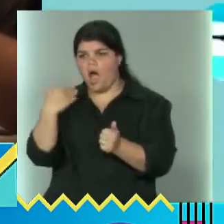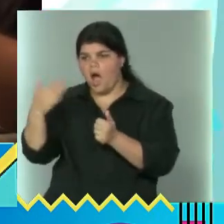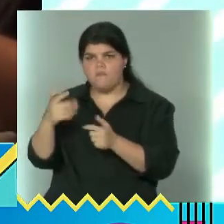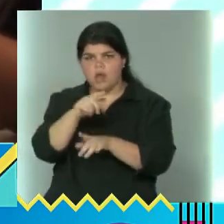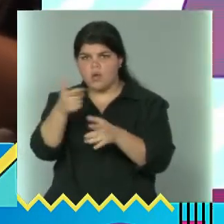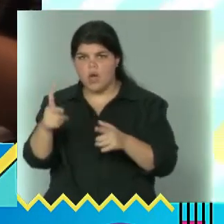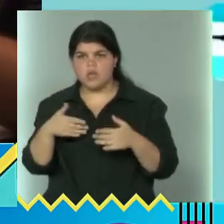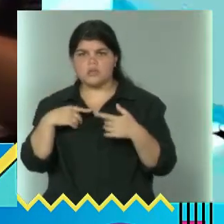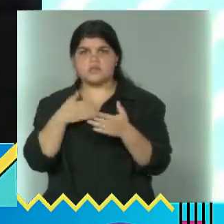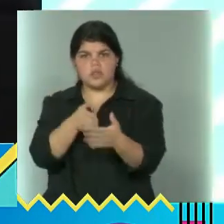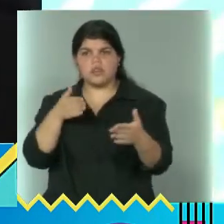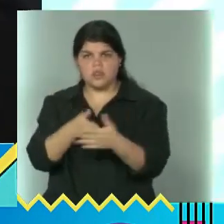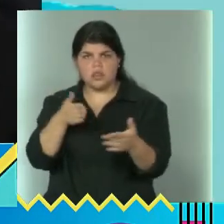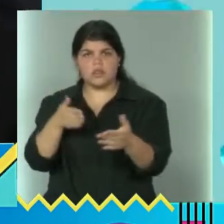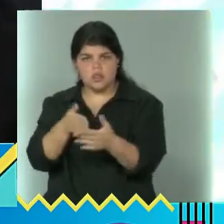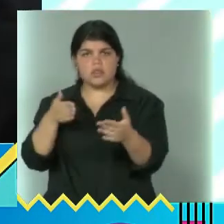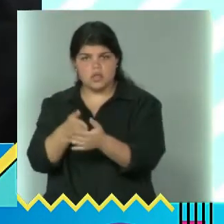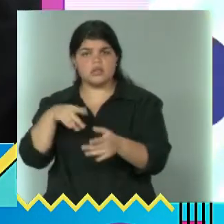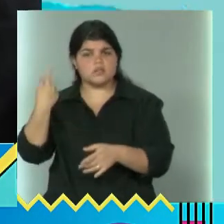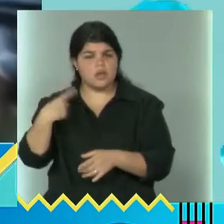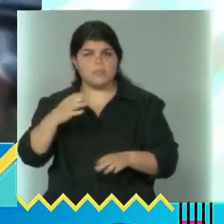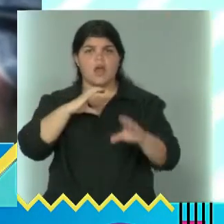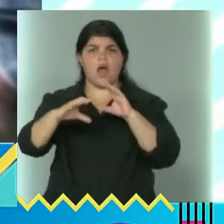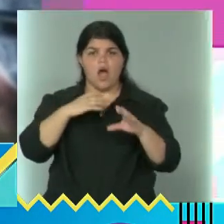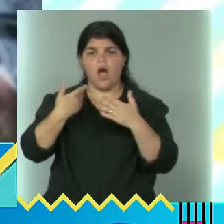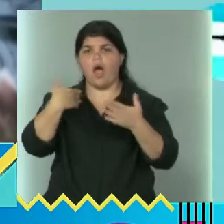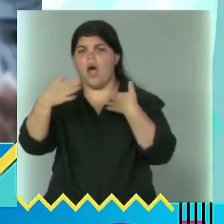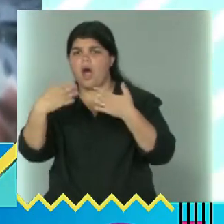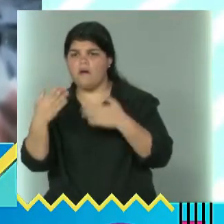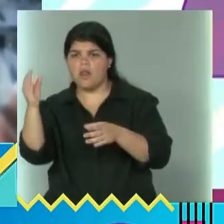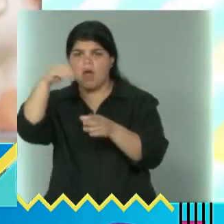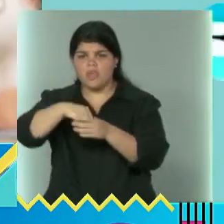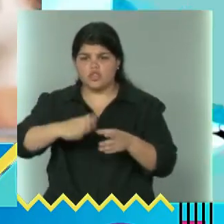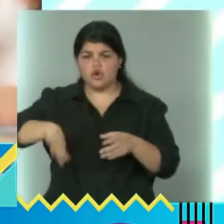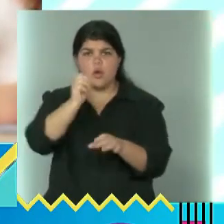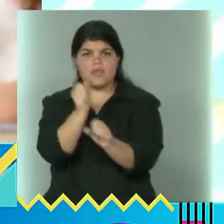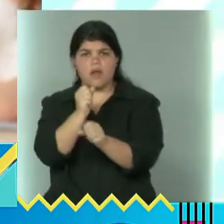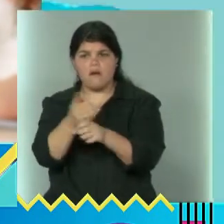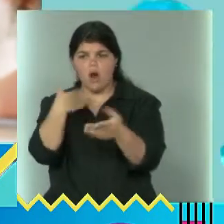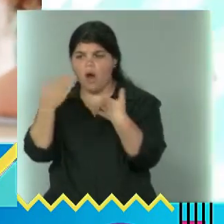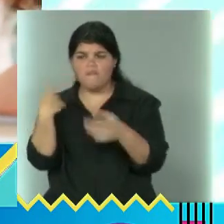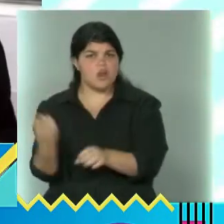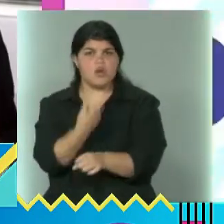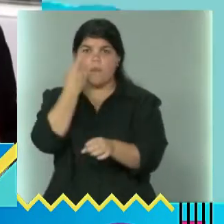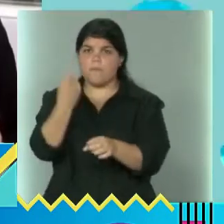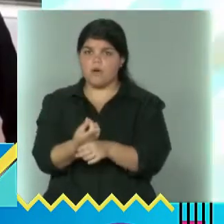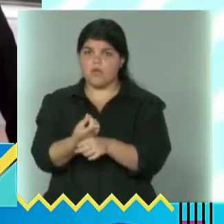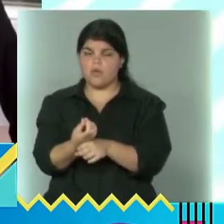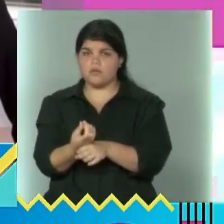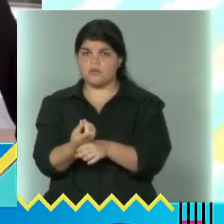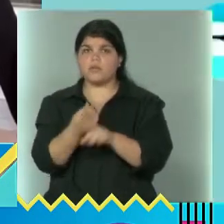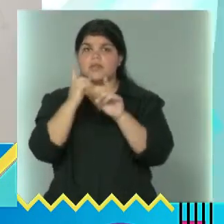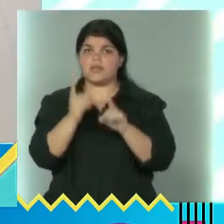tiene limitaciones para poder hablar con alguien dentro de la organización. Y las personas a nuestra vez